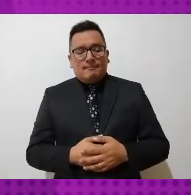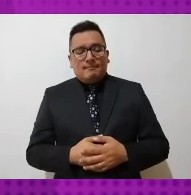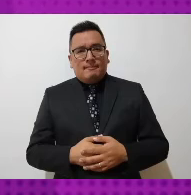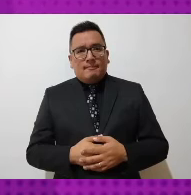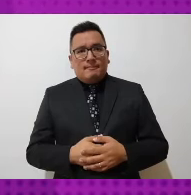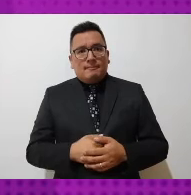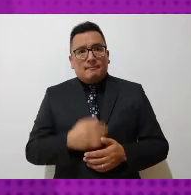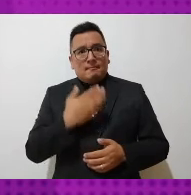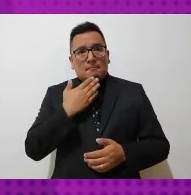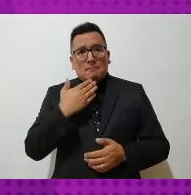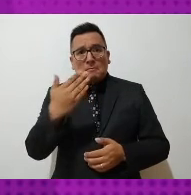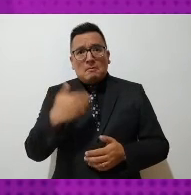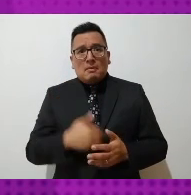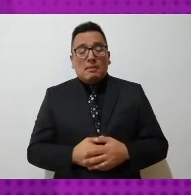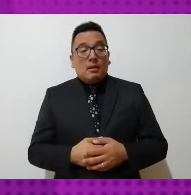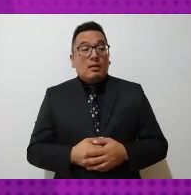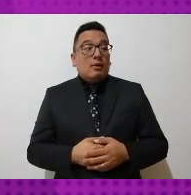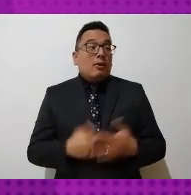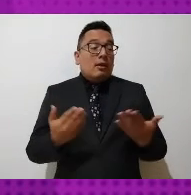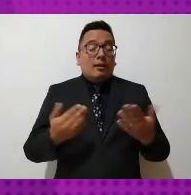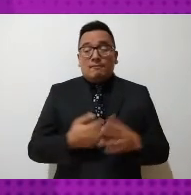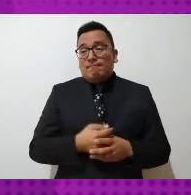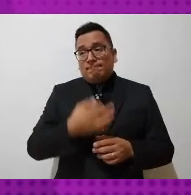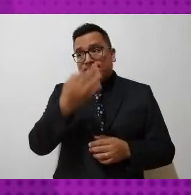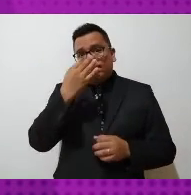Muy bien, bueno, pues estamos por finalizar